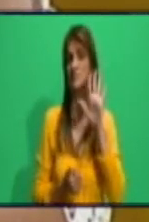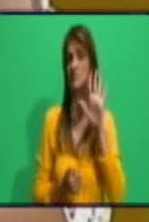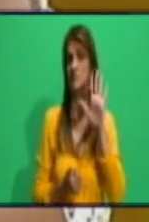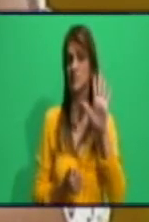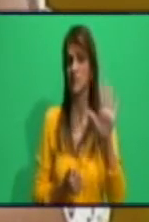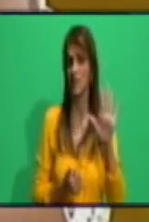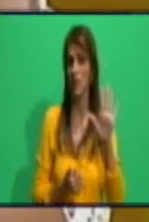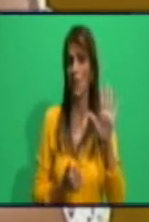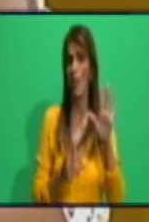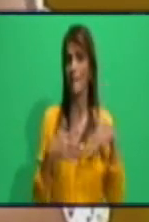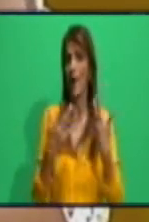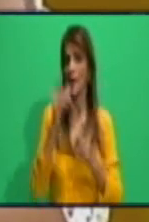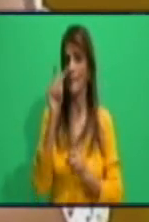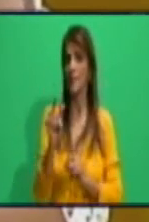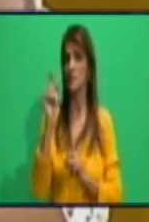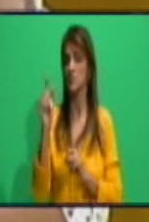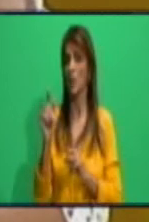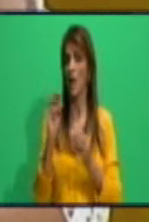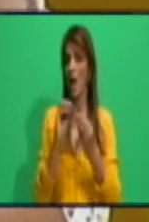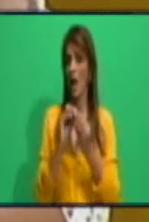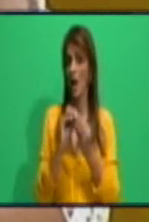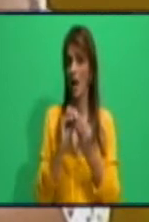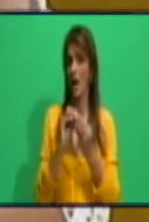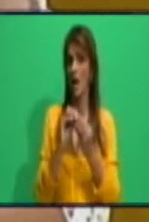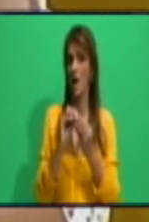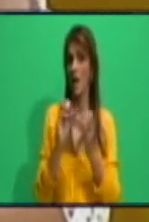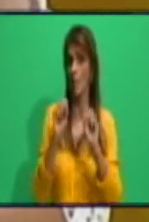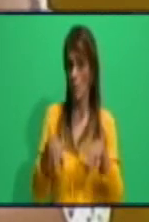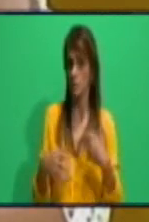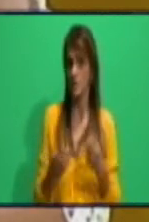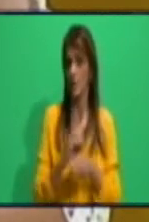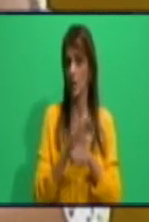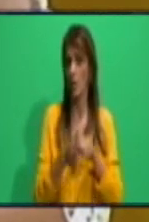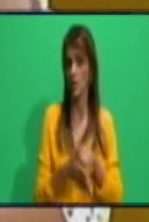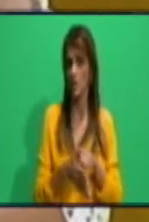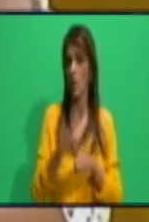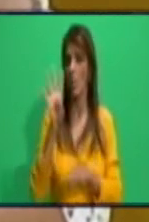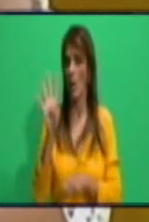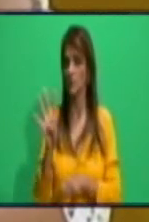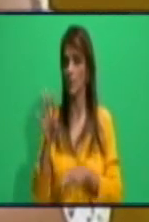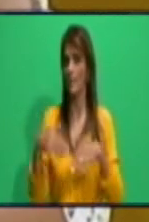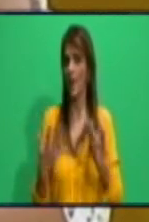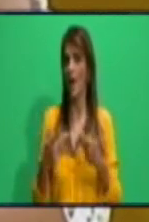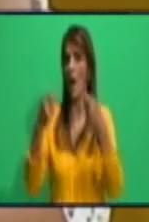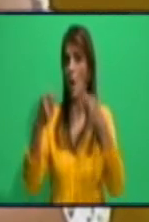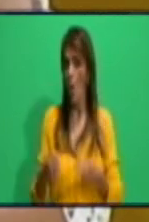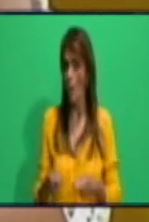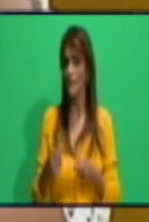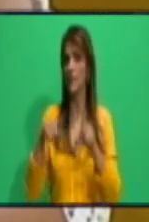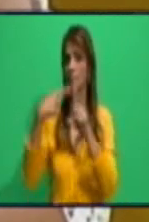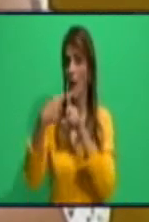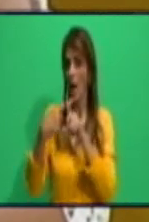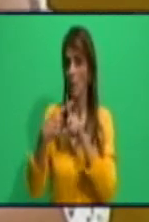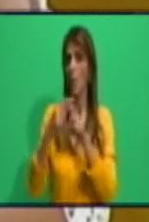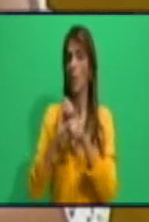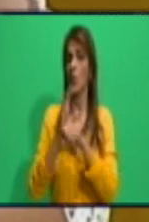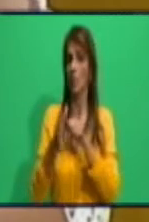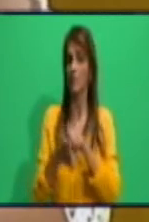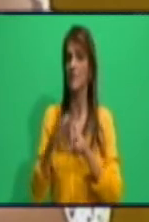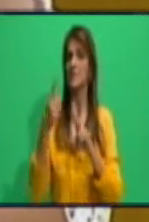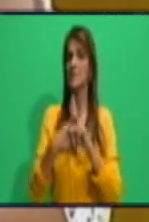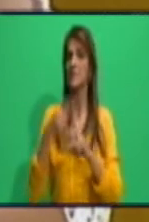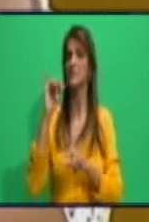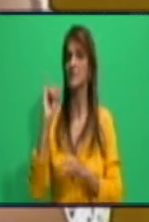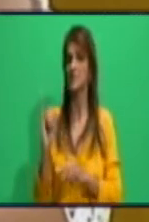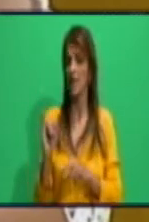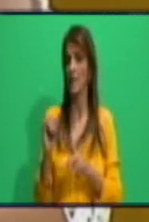5 para contactos, 4 para confirmado y 6 para pacientes sospechosos.